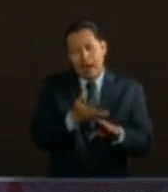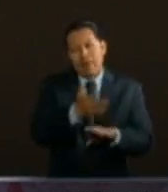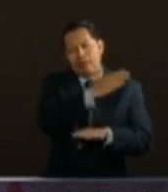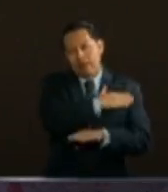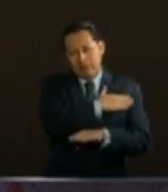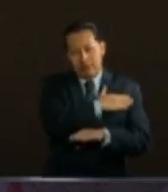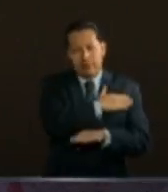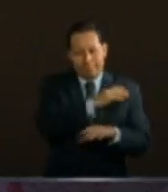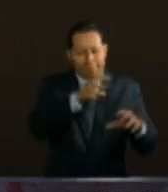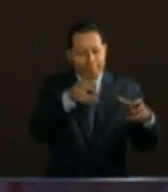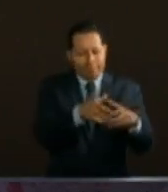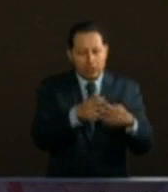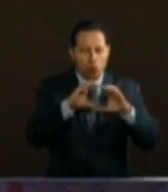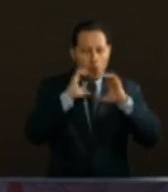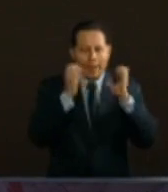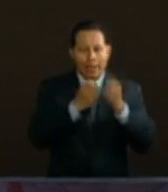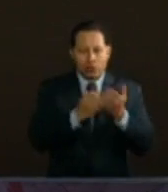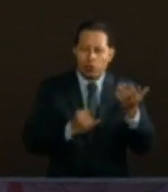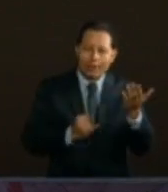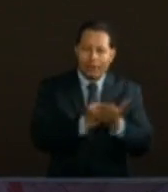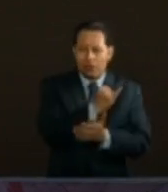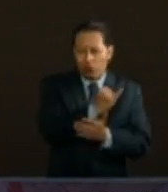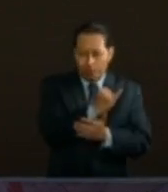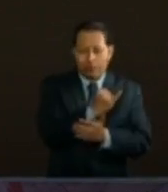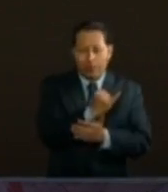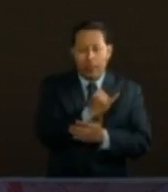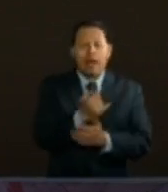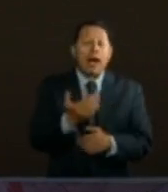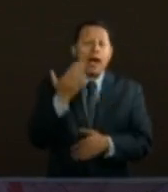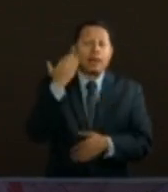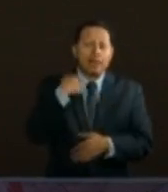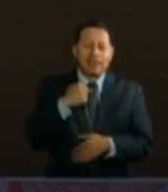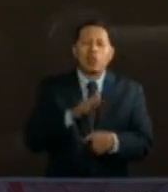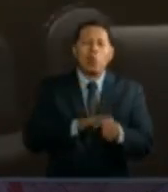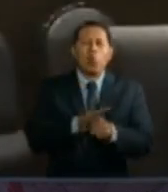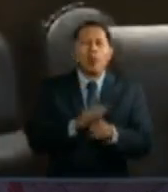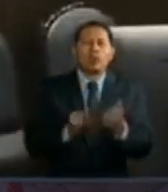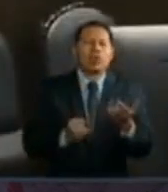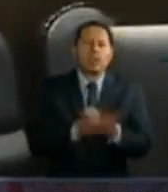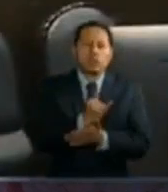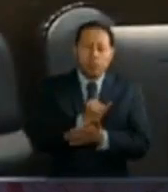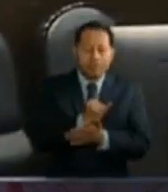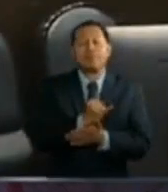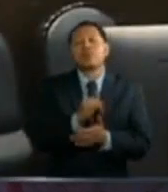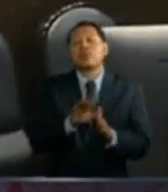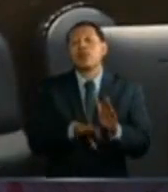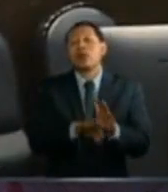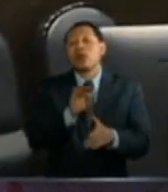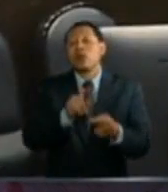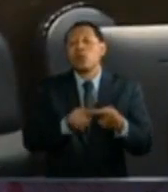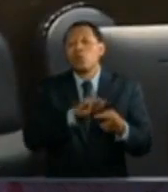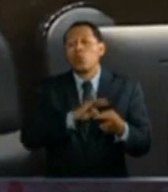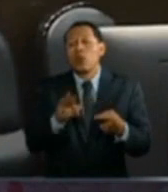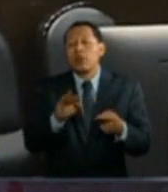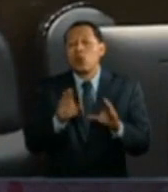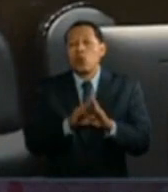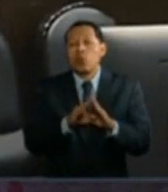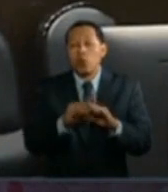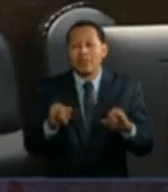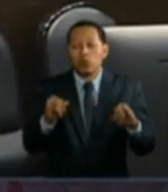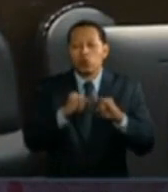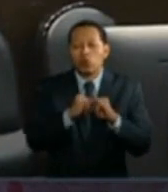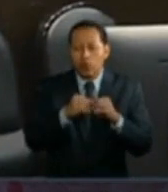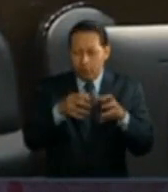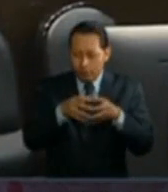momento. Y uno de ellos fue la construcción de instituciones y con